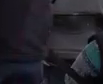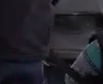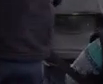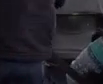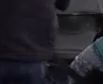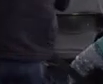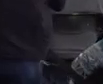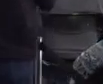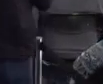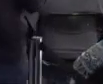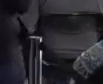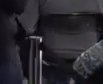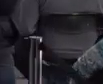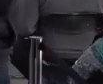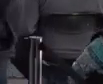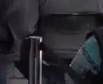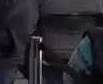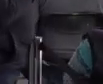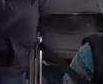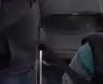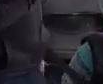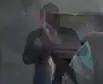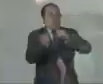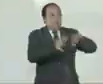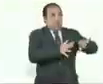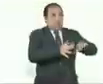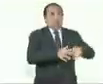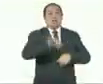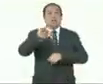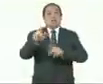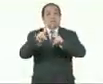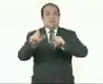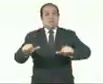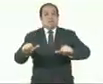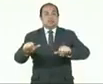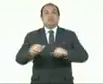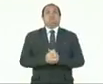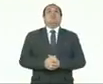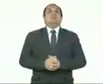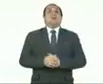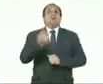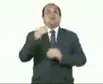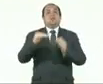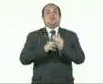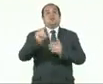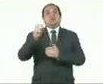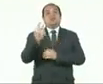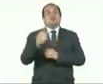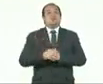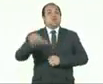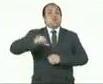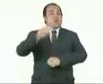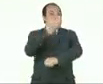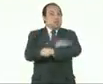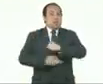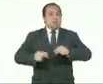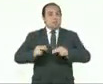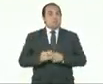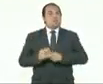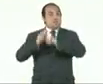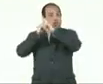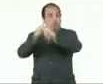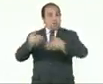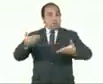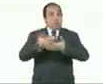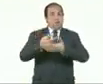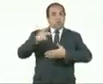institucional Sí al Desarme, Sí a la Paz 2022. Es por eso que en esta tarde nos honra y distingue con